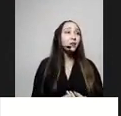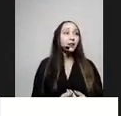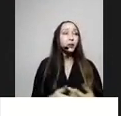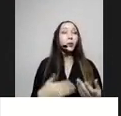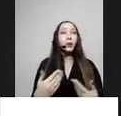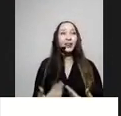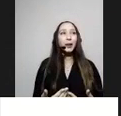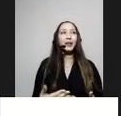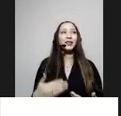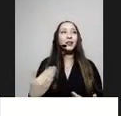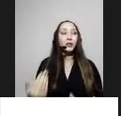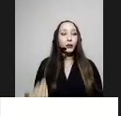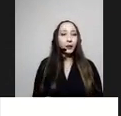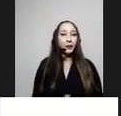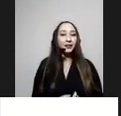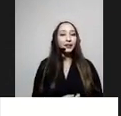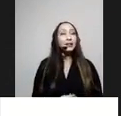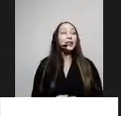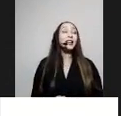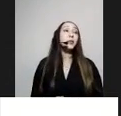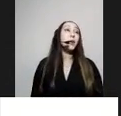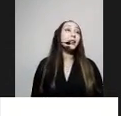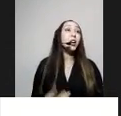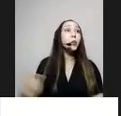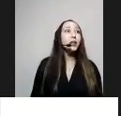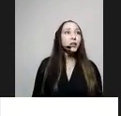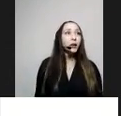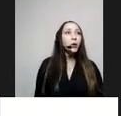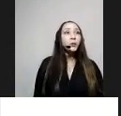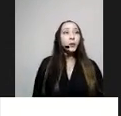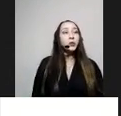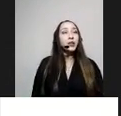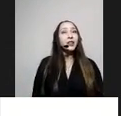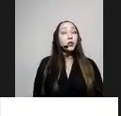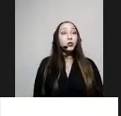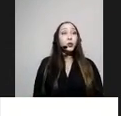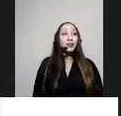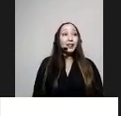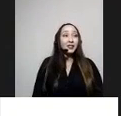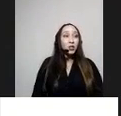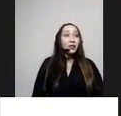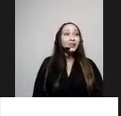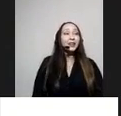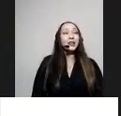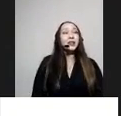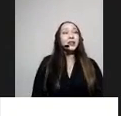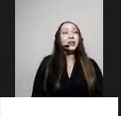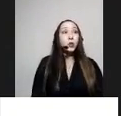trabajo a fin de promover estas prácticas dentro de la empresa. Tenemos empresas como HBO, que posee dentro de sus